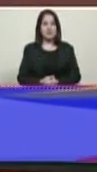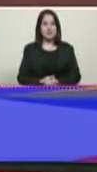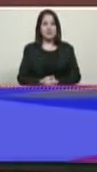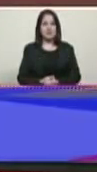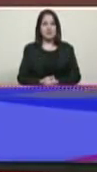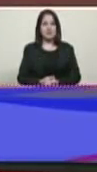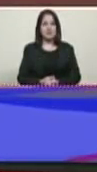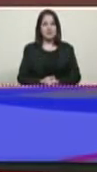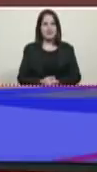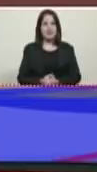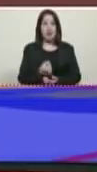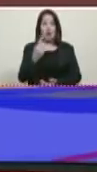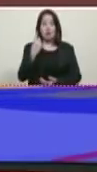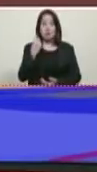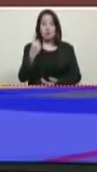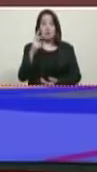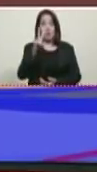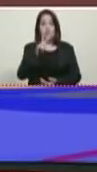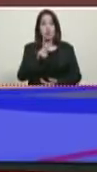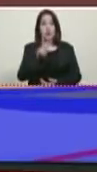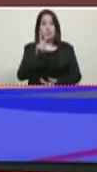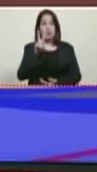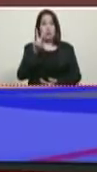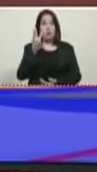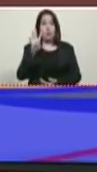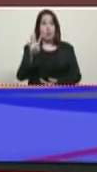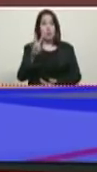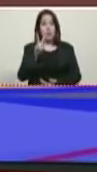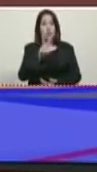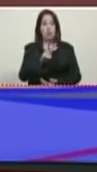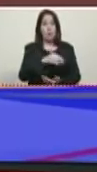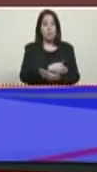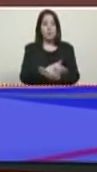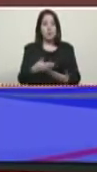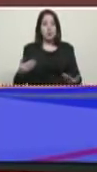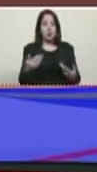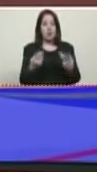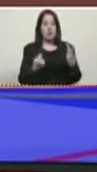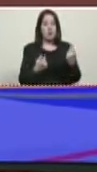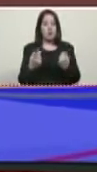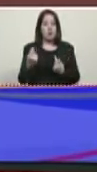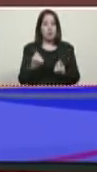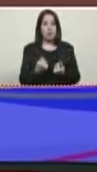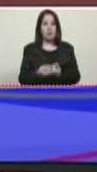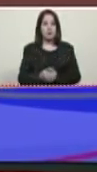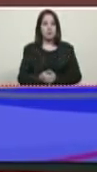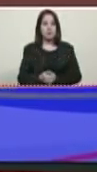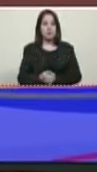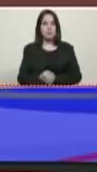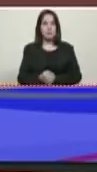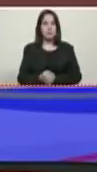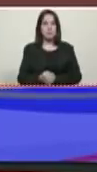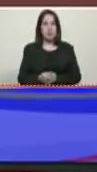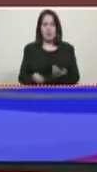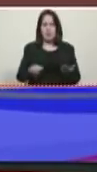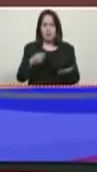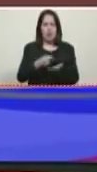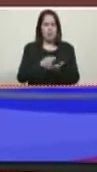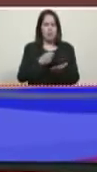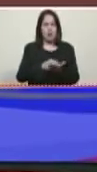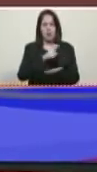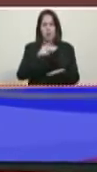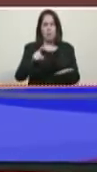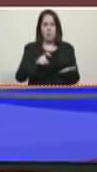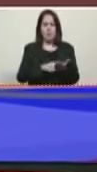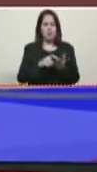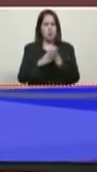y aquí está 11 mil 242 millones de bolívares para cubrir todo